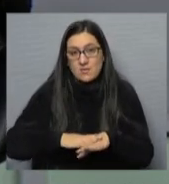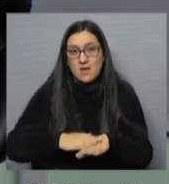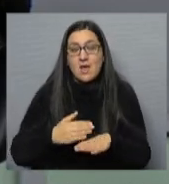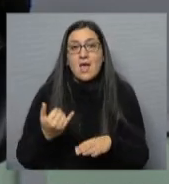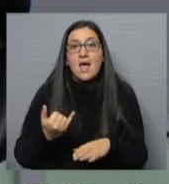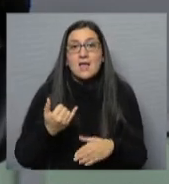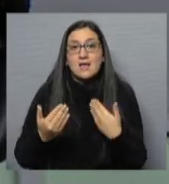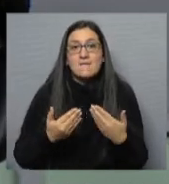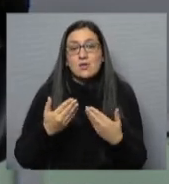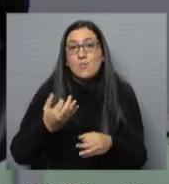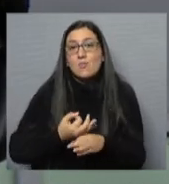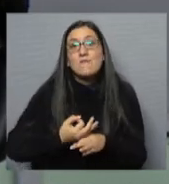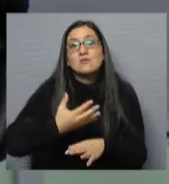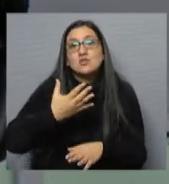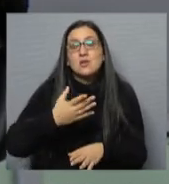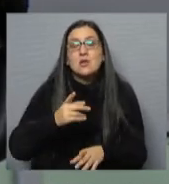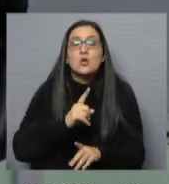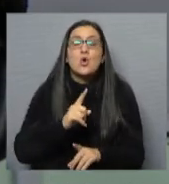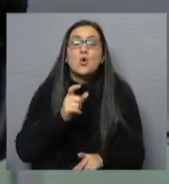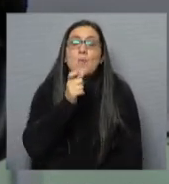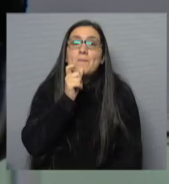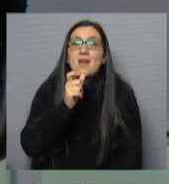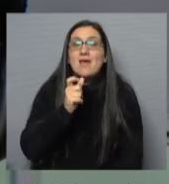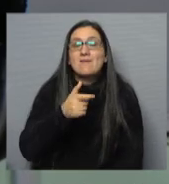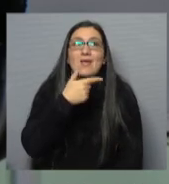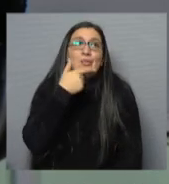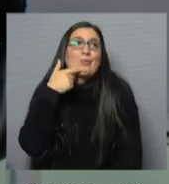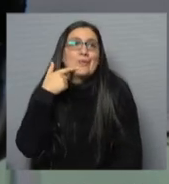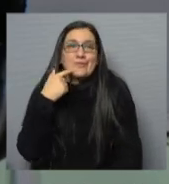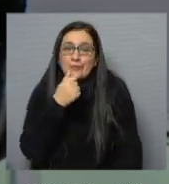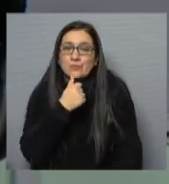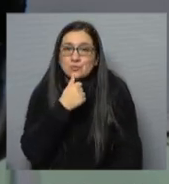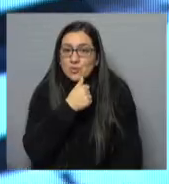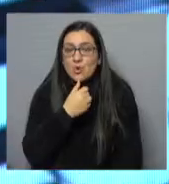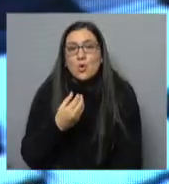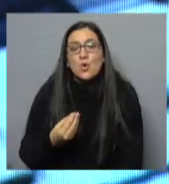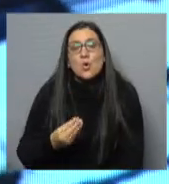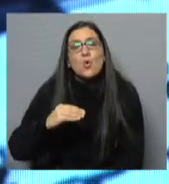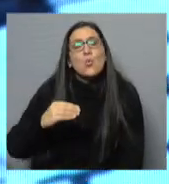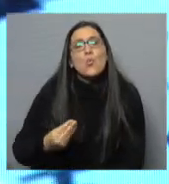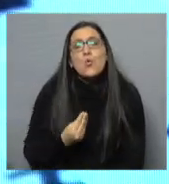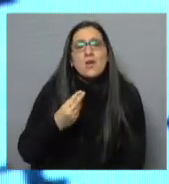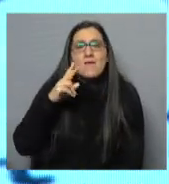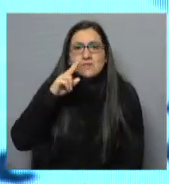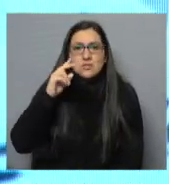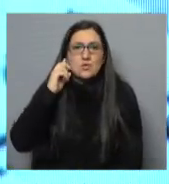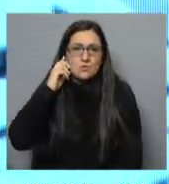con profesionales, no con palabras edulcoradas, se soluciona este tipo de cosas. ¿Cuál es la visión como profesional de este